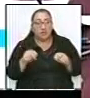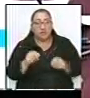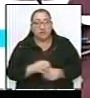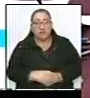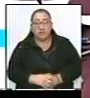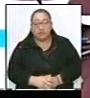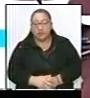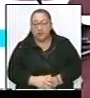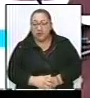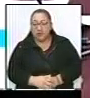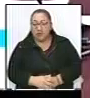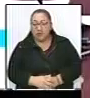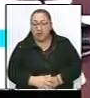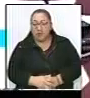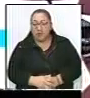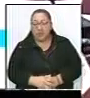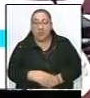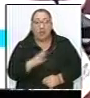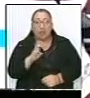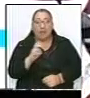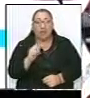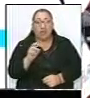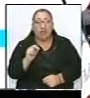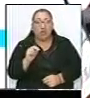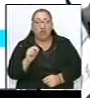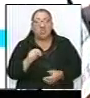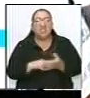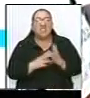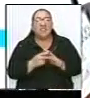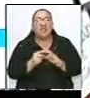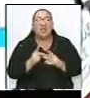llama el veto de una ley, el